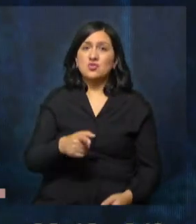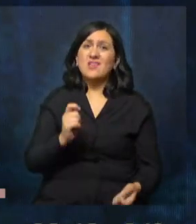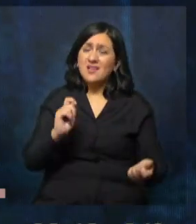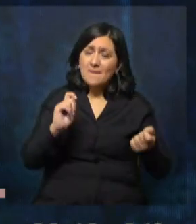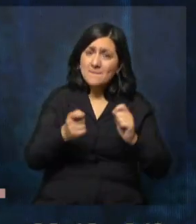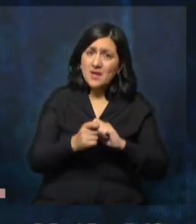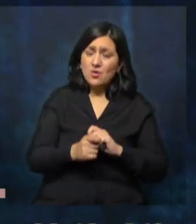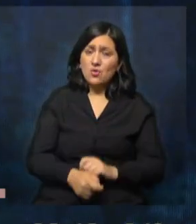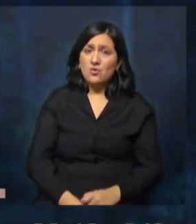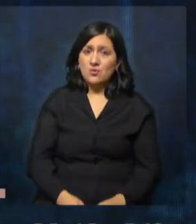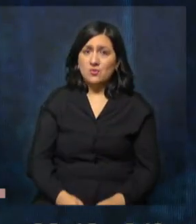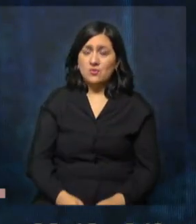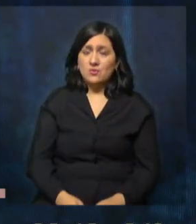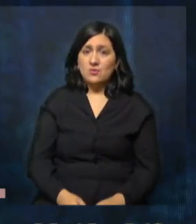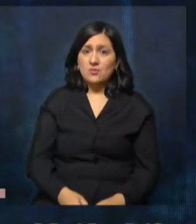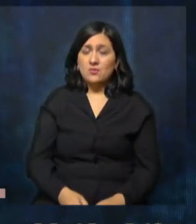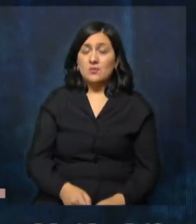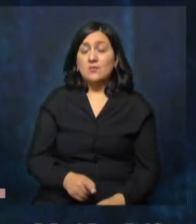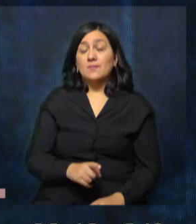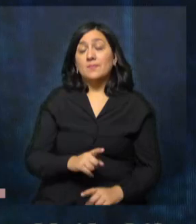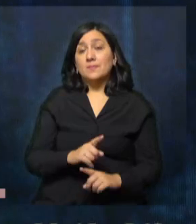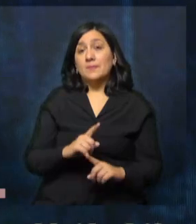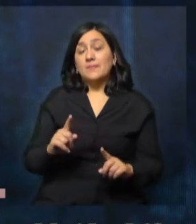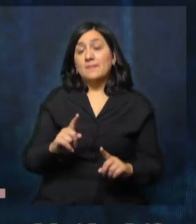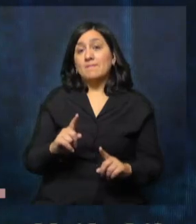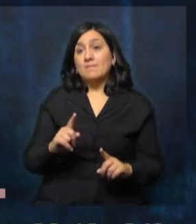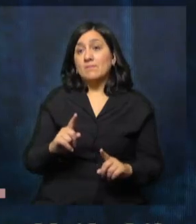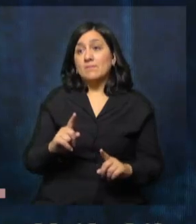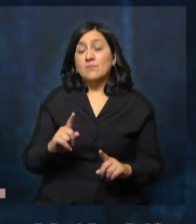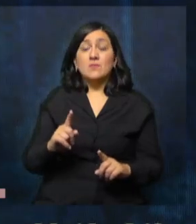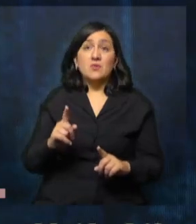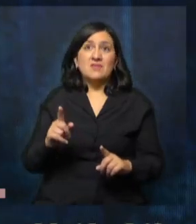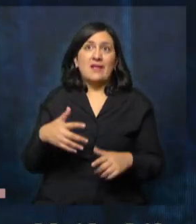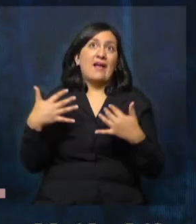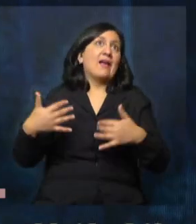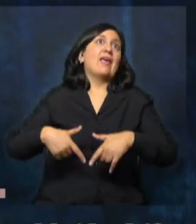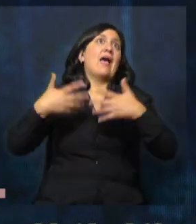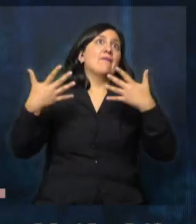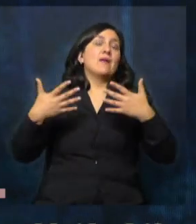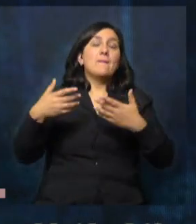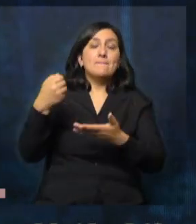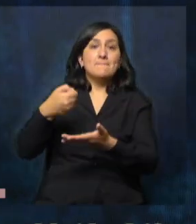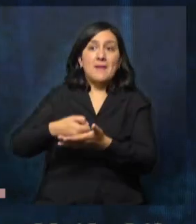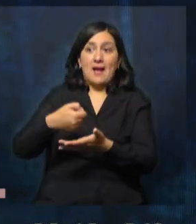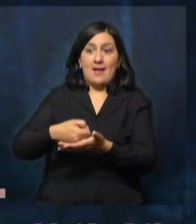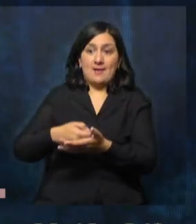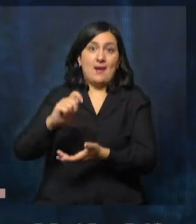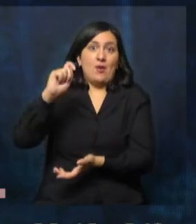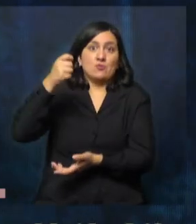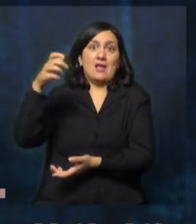Realmente no le pesa tanto en su valor bruto de producción pagar la luz a los grandes empresarios en general. Nosotros tenemos un estudio que le pesa